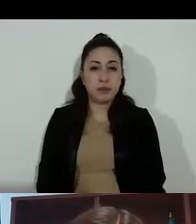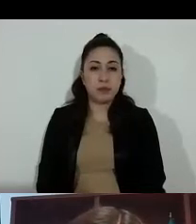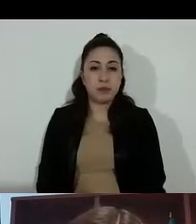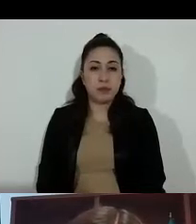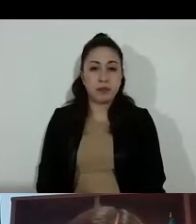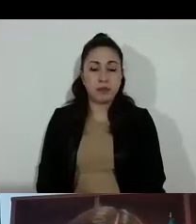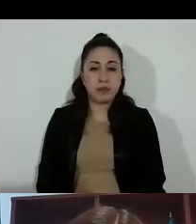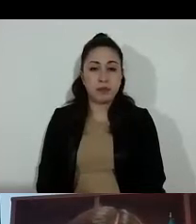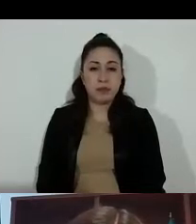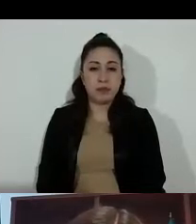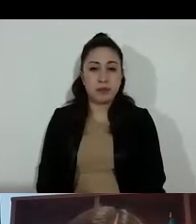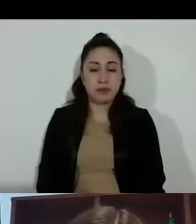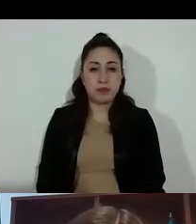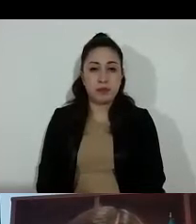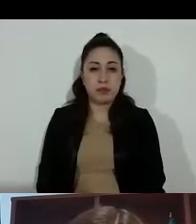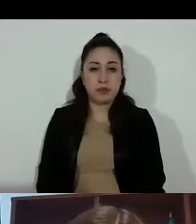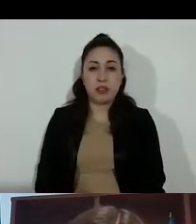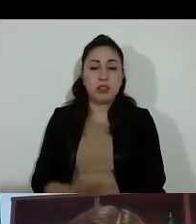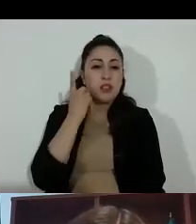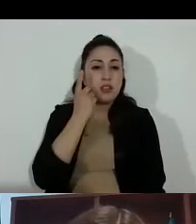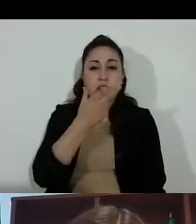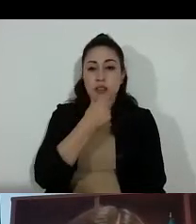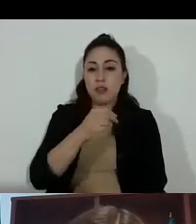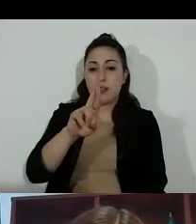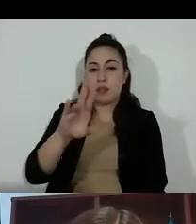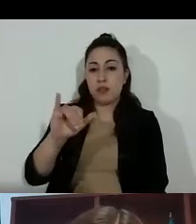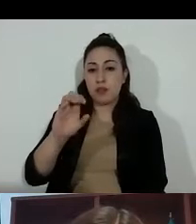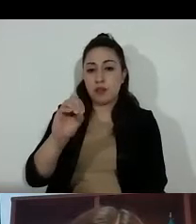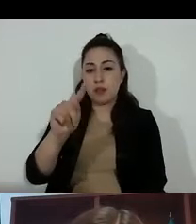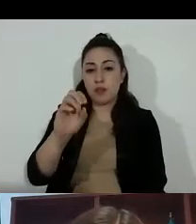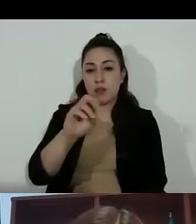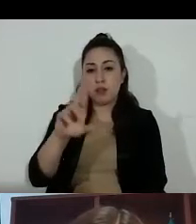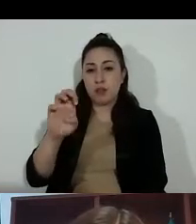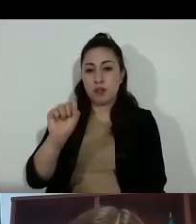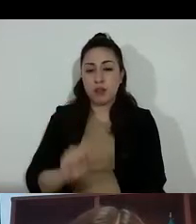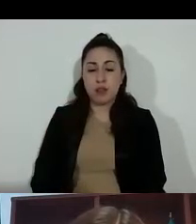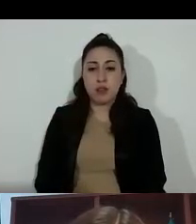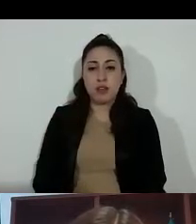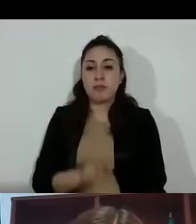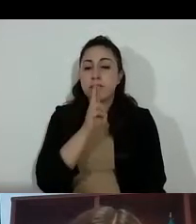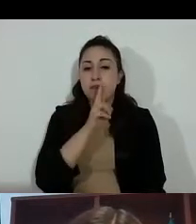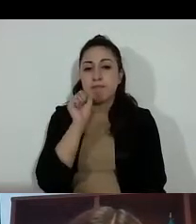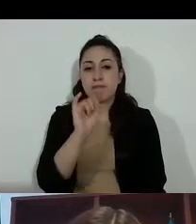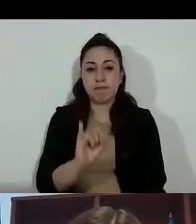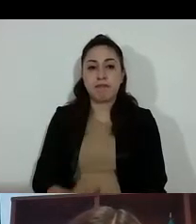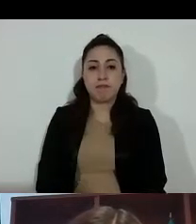Gracias, diputada. Diputado Ricardo Rubio Torres. Ricardo Rubio, en pro.